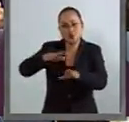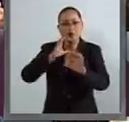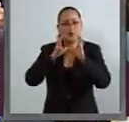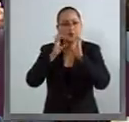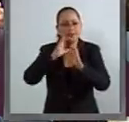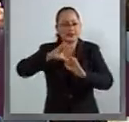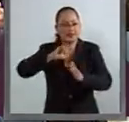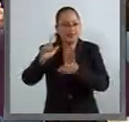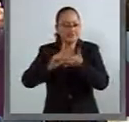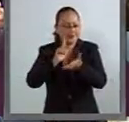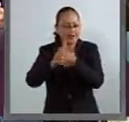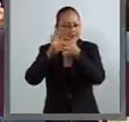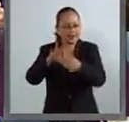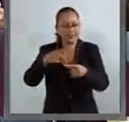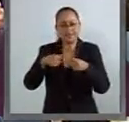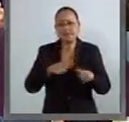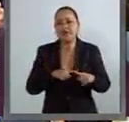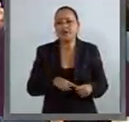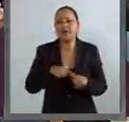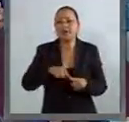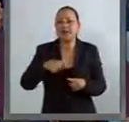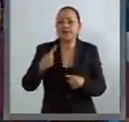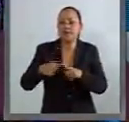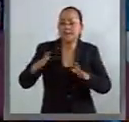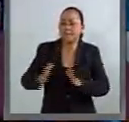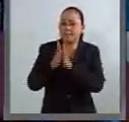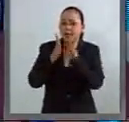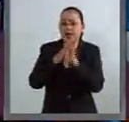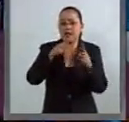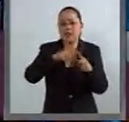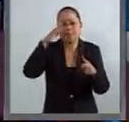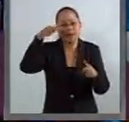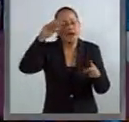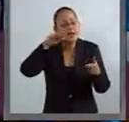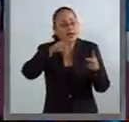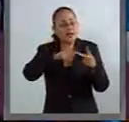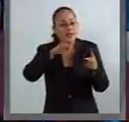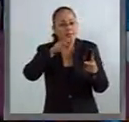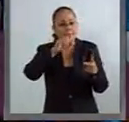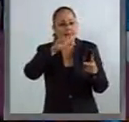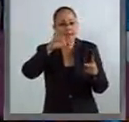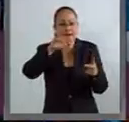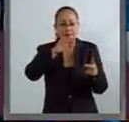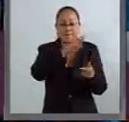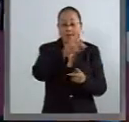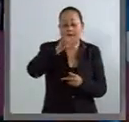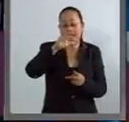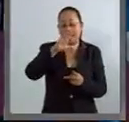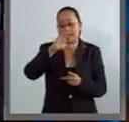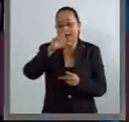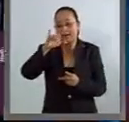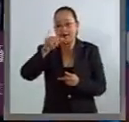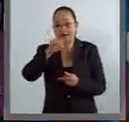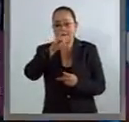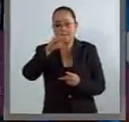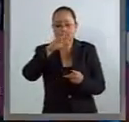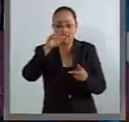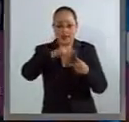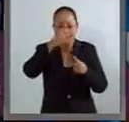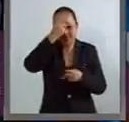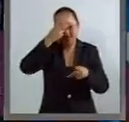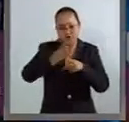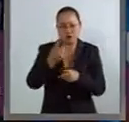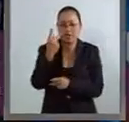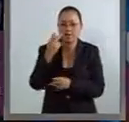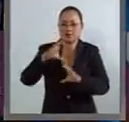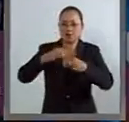comunicación legislativa, en la cual estuvieron participando la maestra Blanca Lilia Ibarra, directora general del